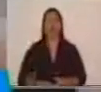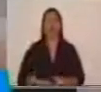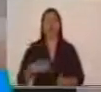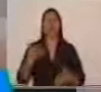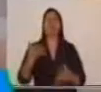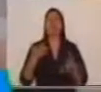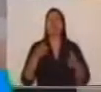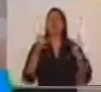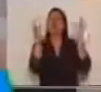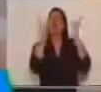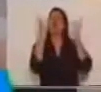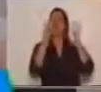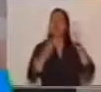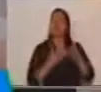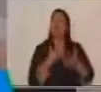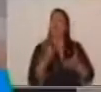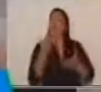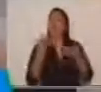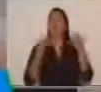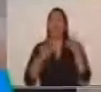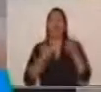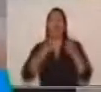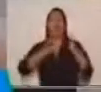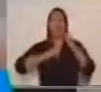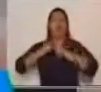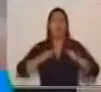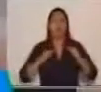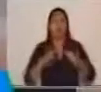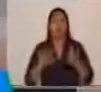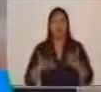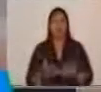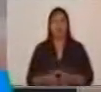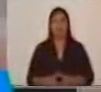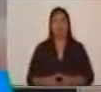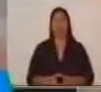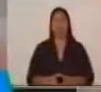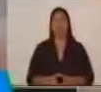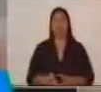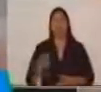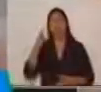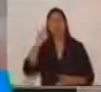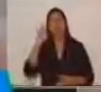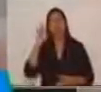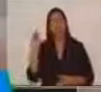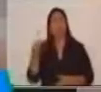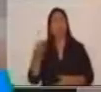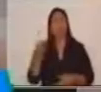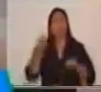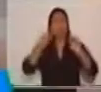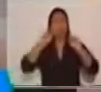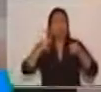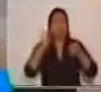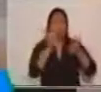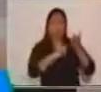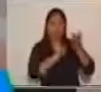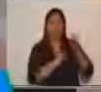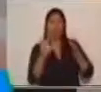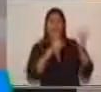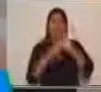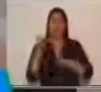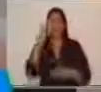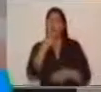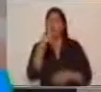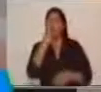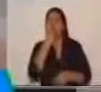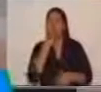de arte, a través de la palabra, ya sea escrito u oral. ¿Por qué en lo oral? Porque en la Edad Media se desarrolló este sistema